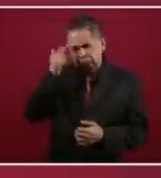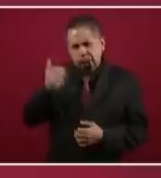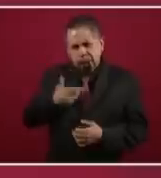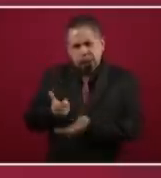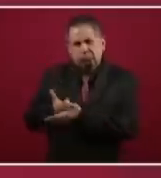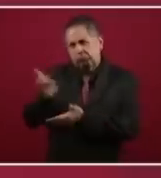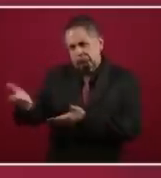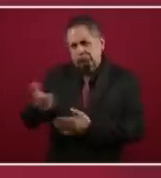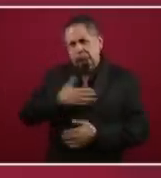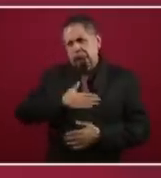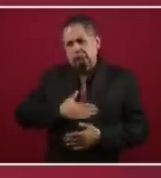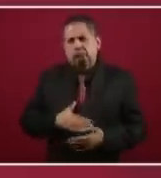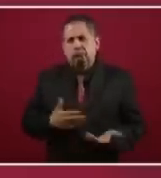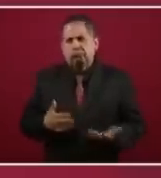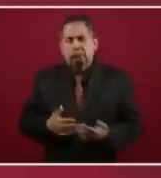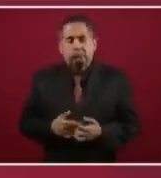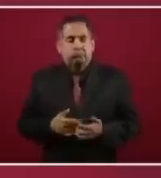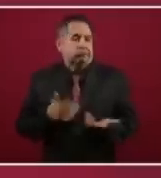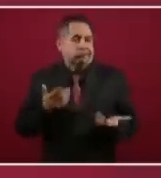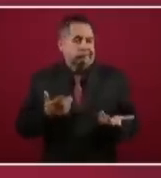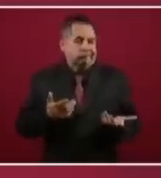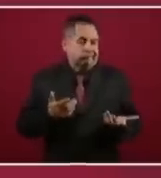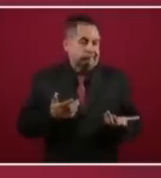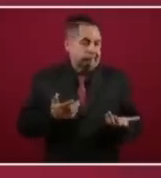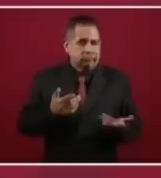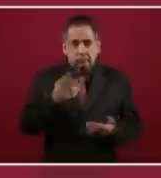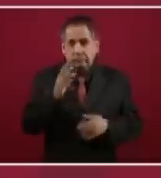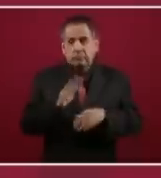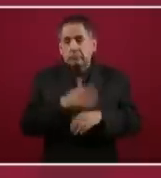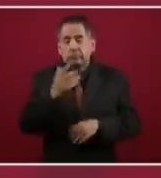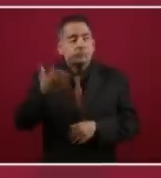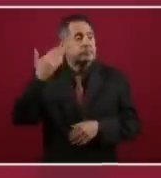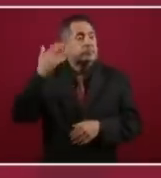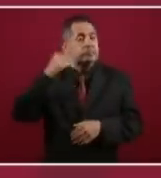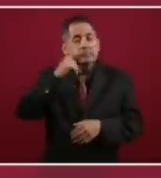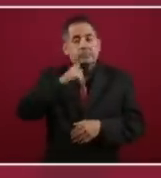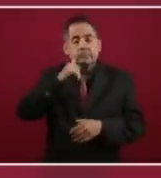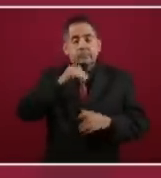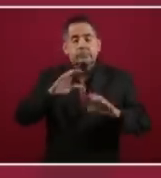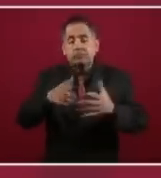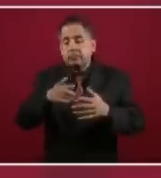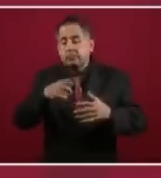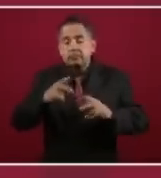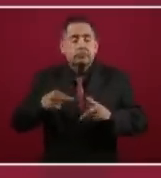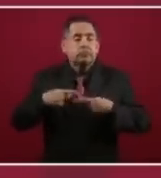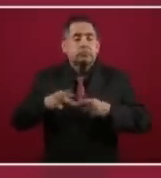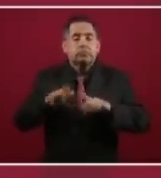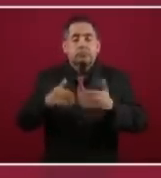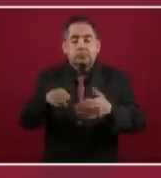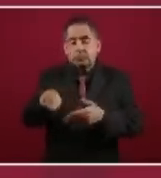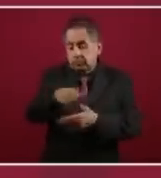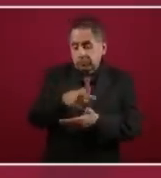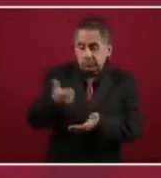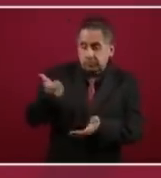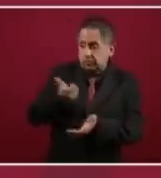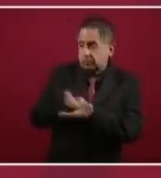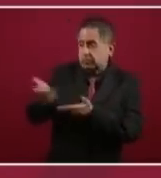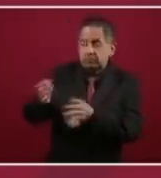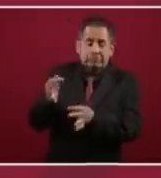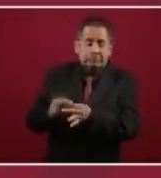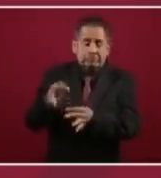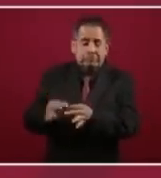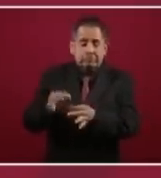justo que toda la carga siempre sea para la misma gente